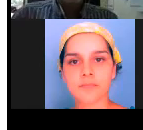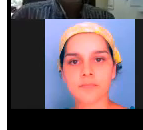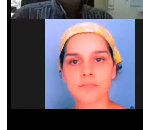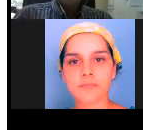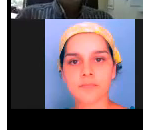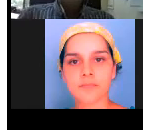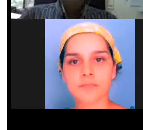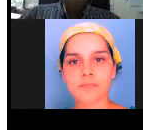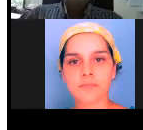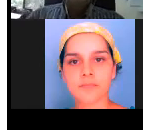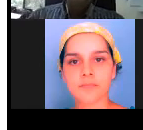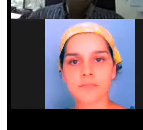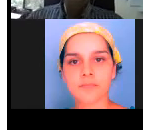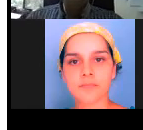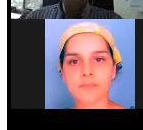Y en la teoría de grafos,